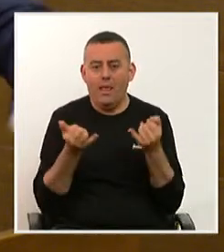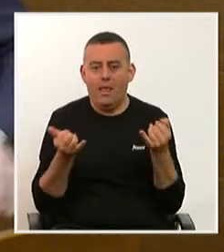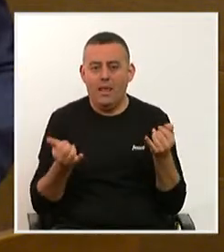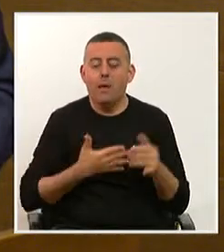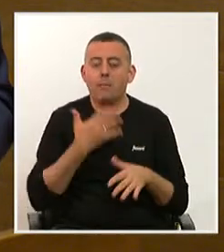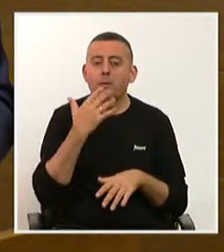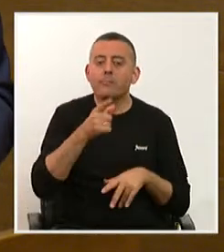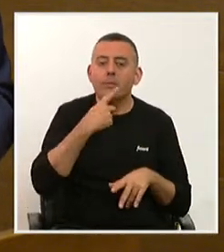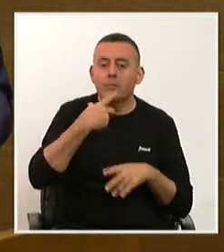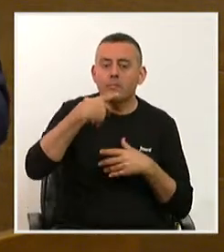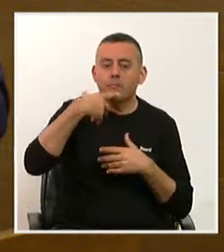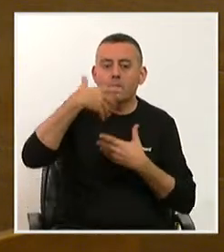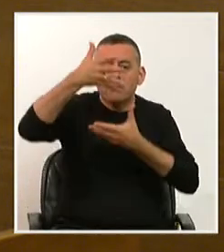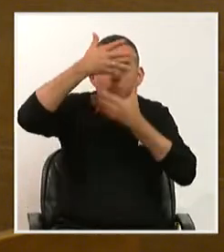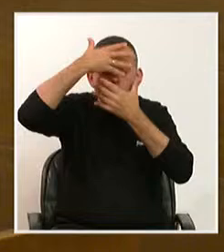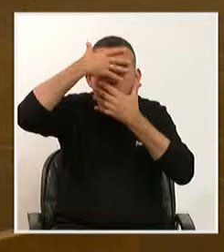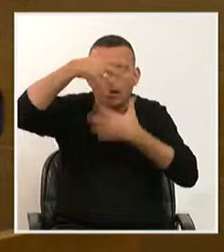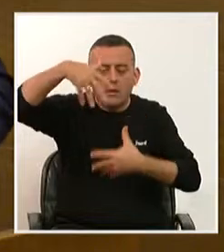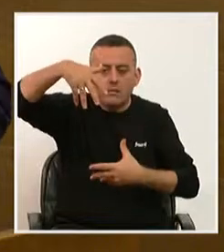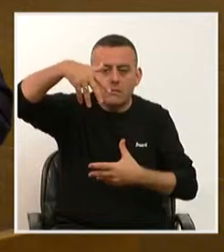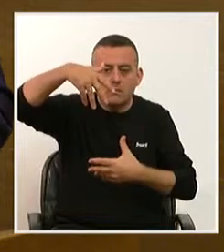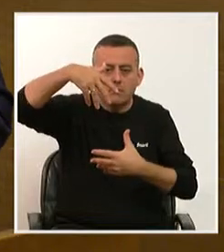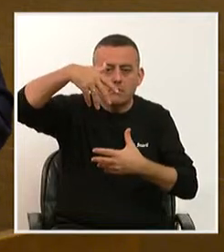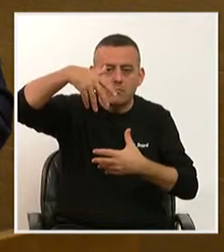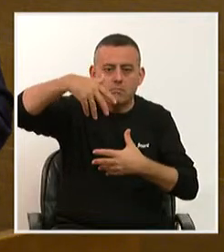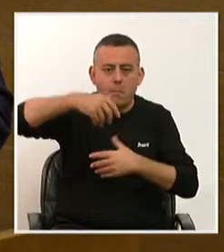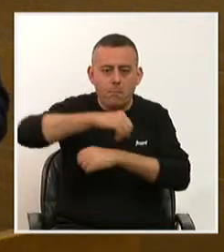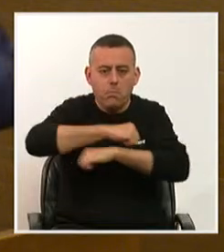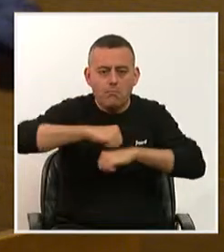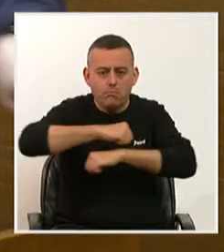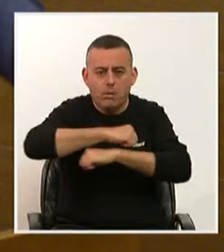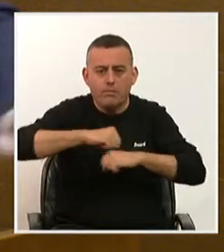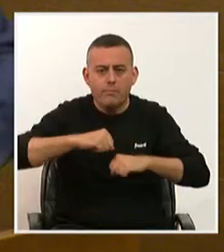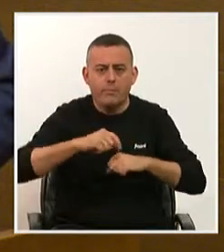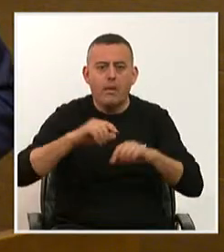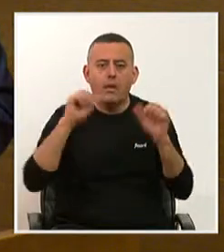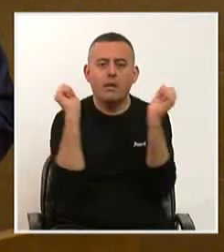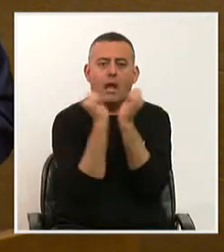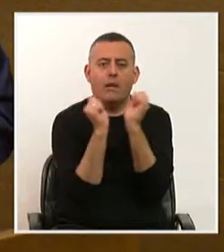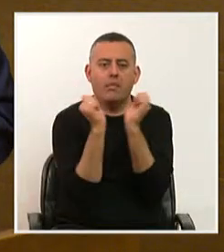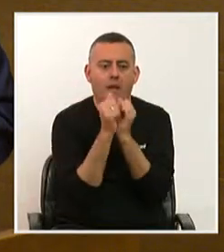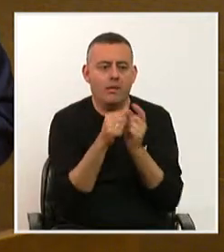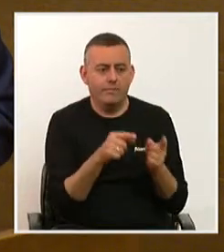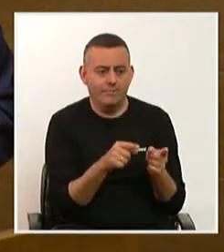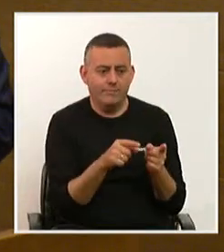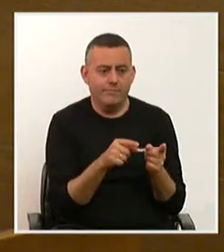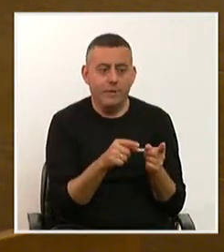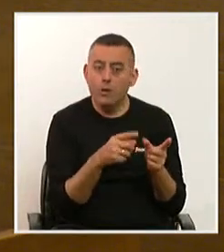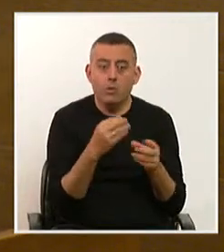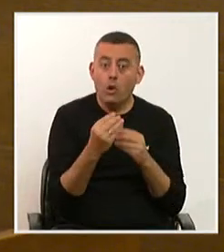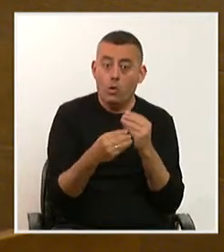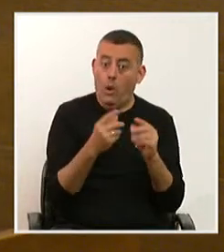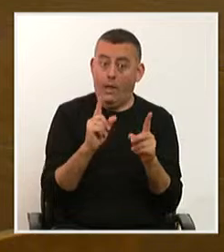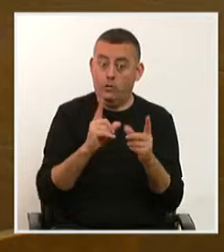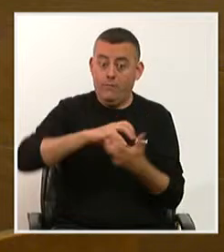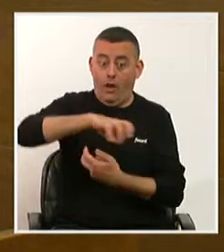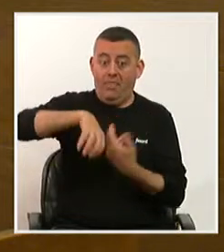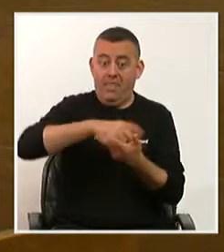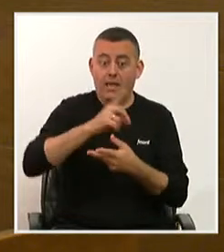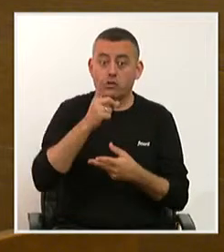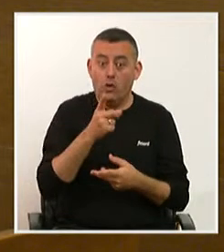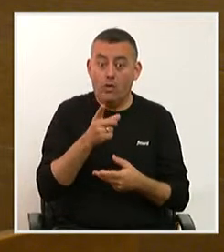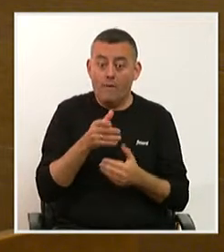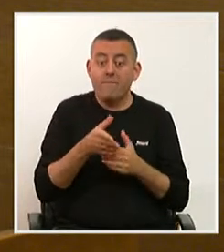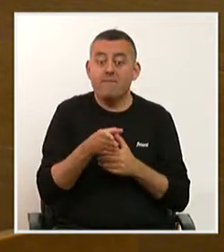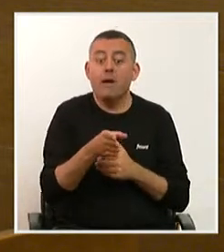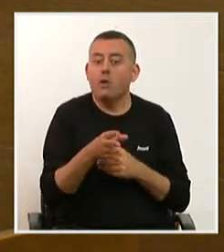tenemos en las cárceles y que no han ejercido violencia explícita cómo nos van a devolver ese favor vale